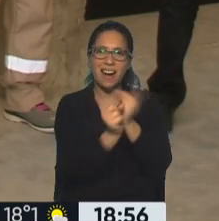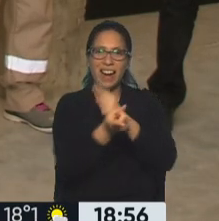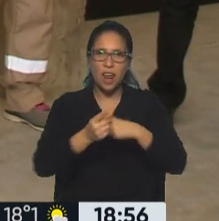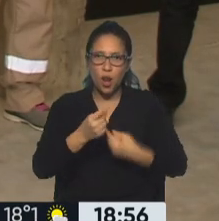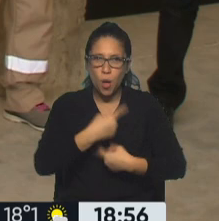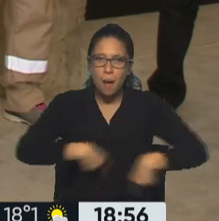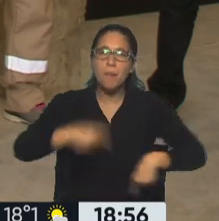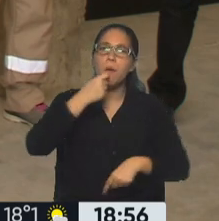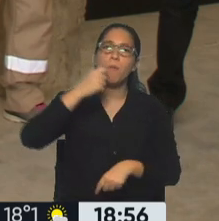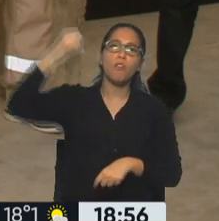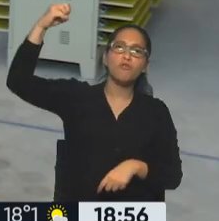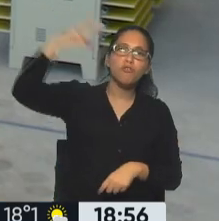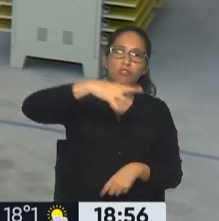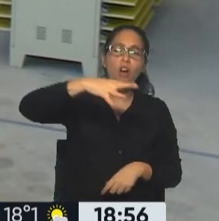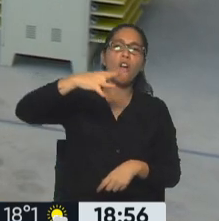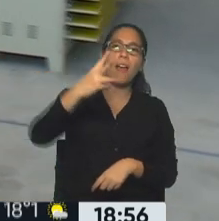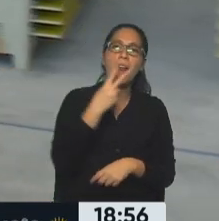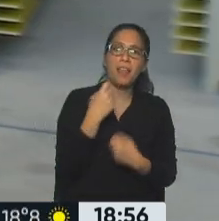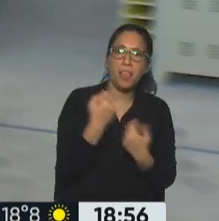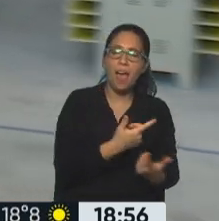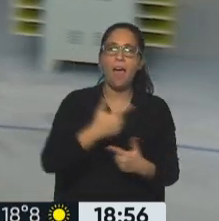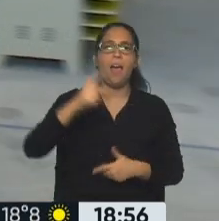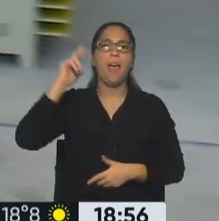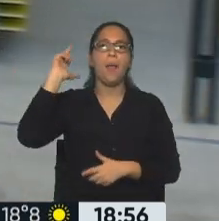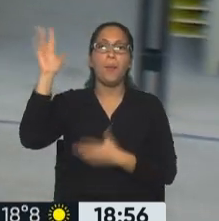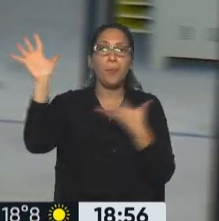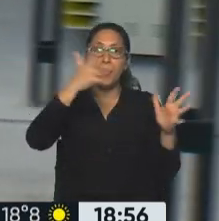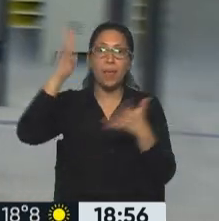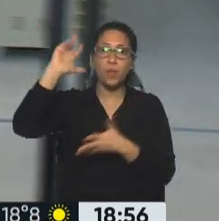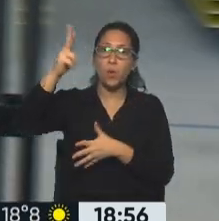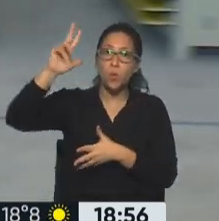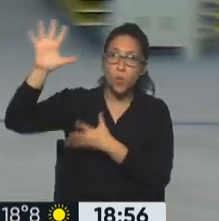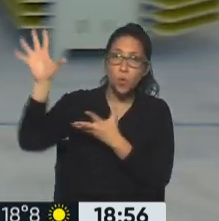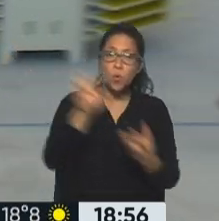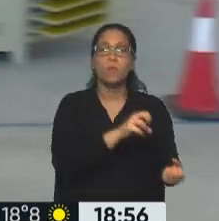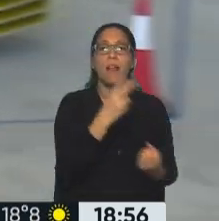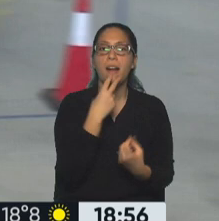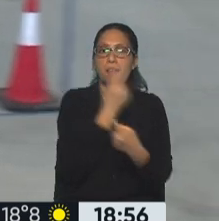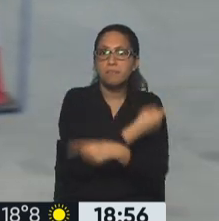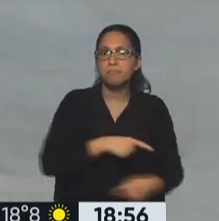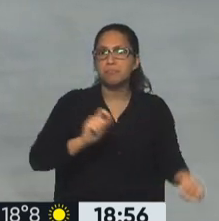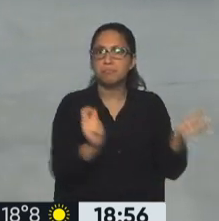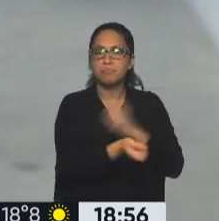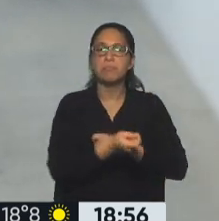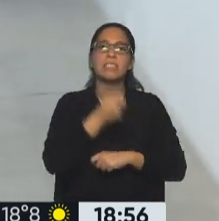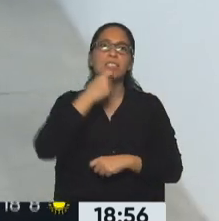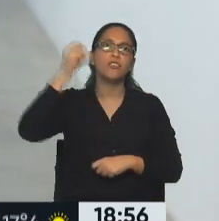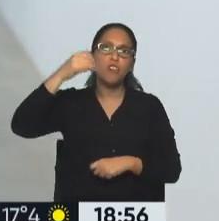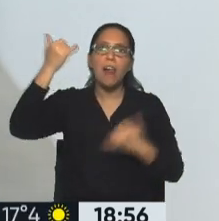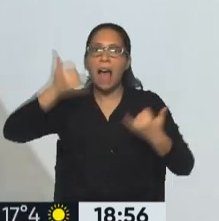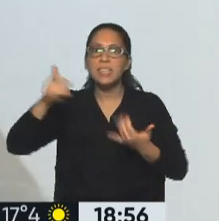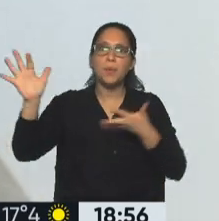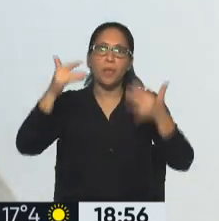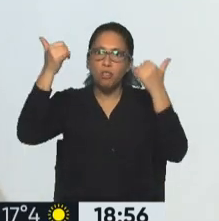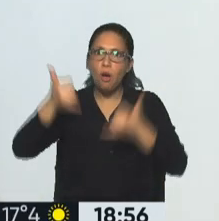energía solar y eólica es intermitente, entonces hay que almacenar la energía cuando uno la tiene, cuando tiene sol, cuando tiene